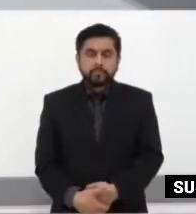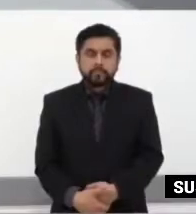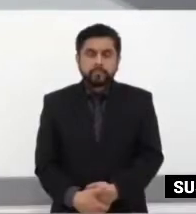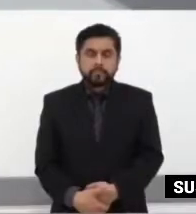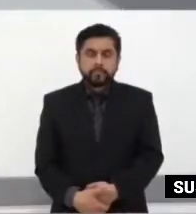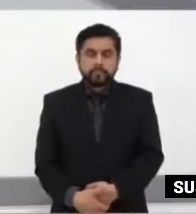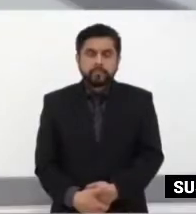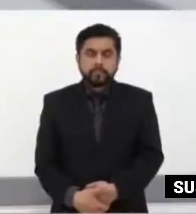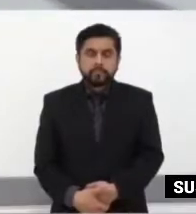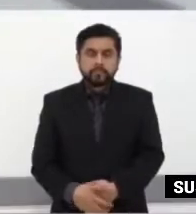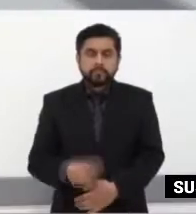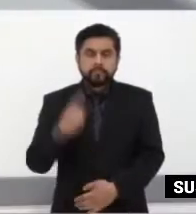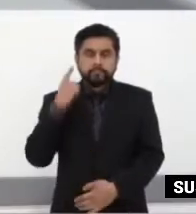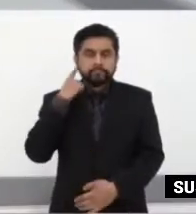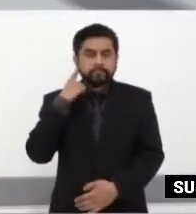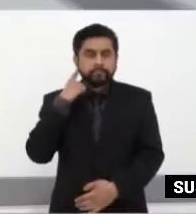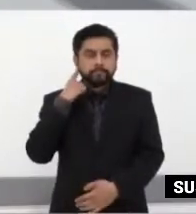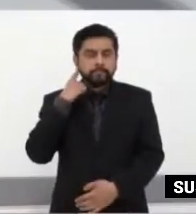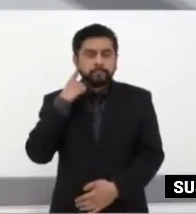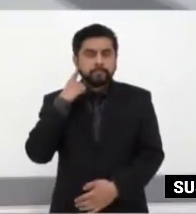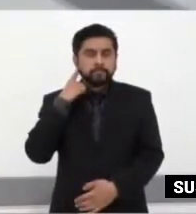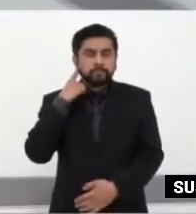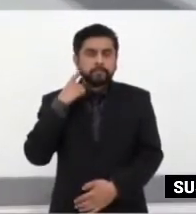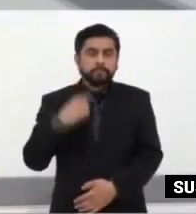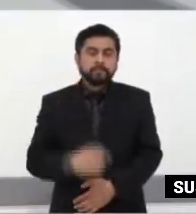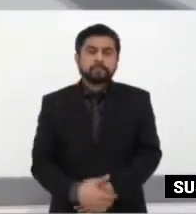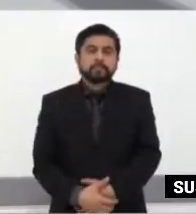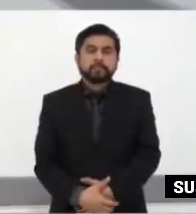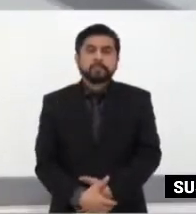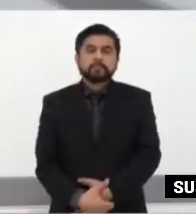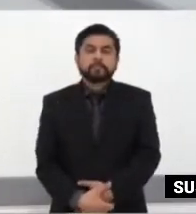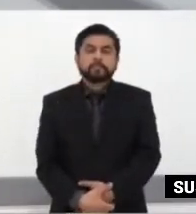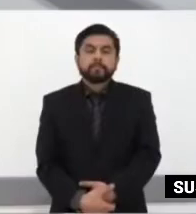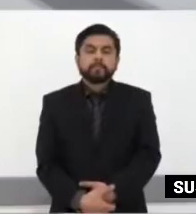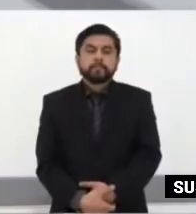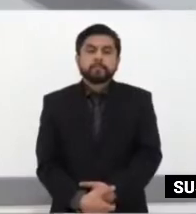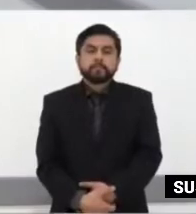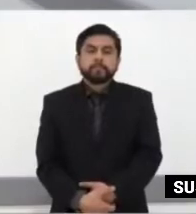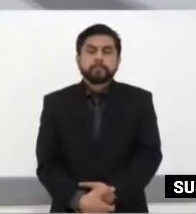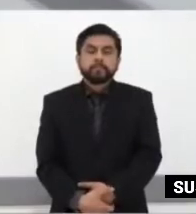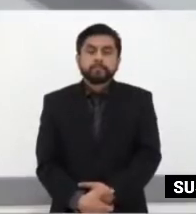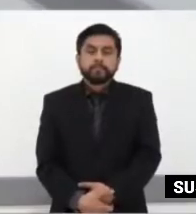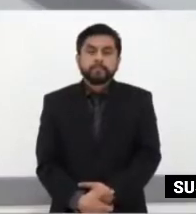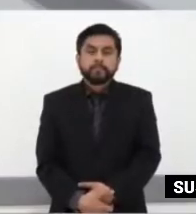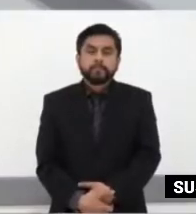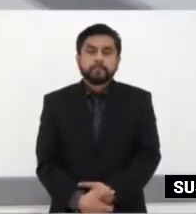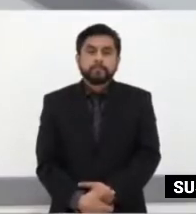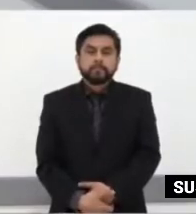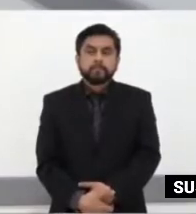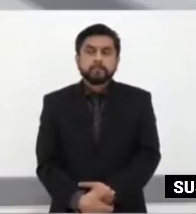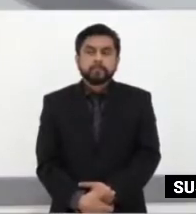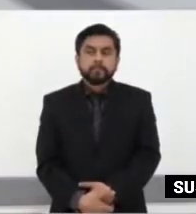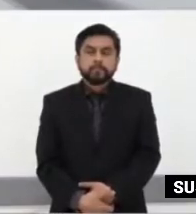se esteriliza todo, el instrumental, exactamente, se esteriliza todo.